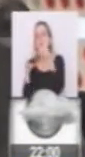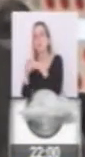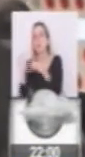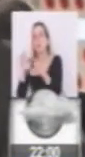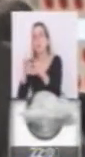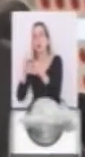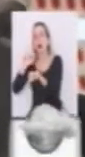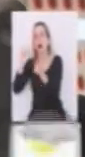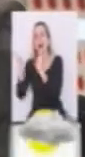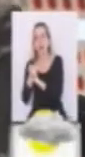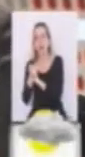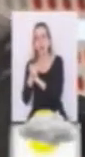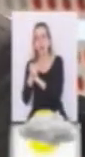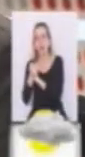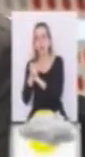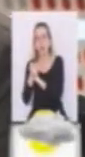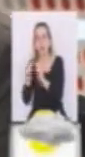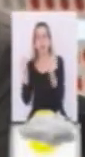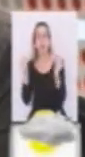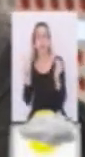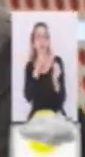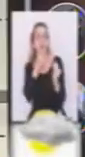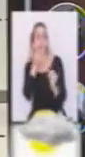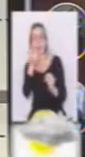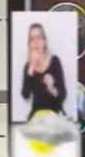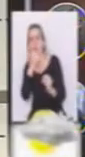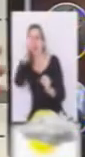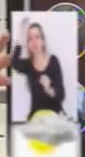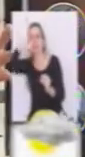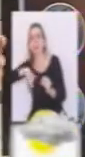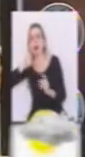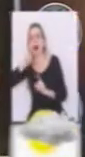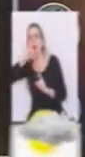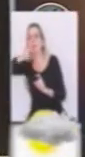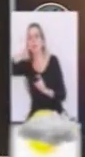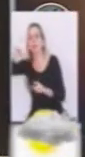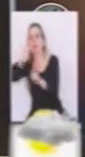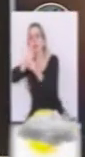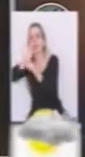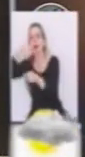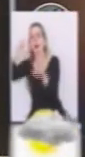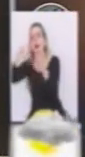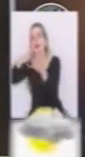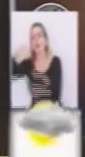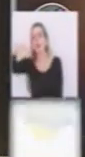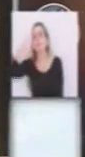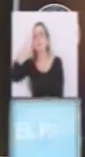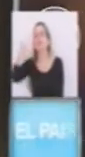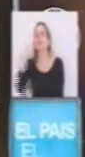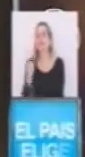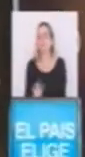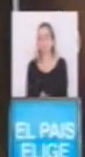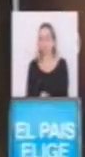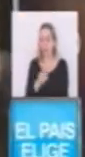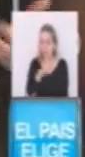hombre personalmente o define Massa? Mirá, Macri a propósito dejó libres varios cargos en el